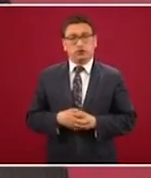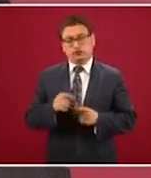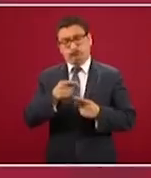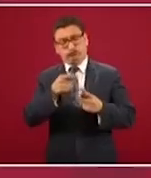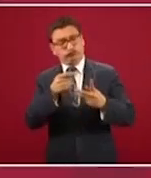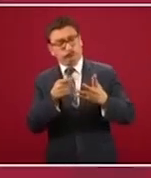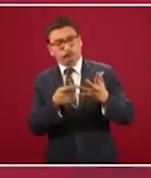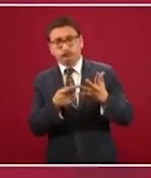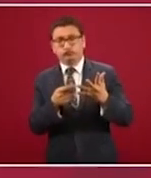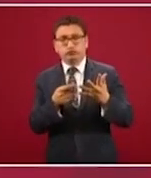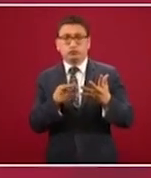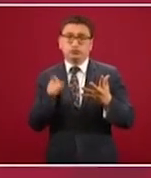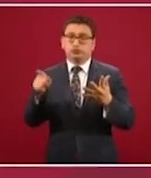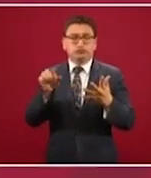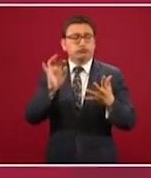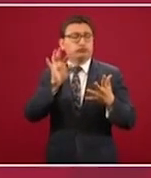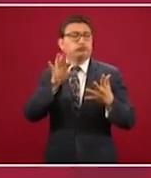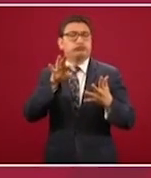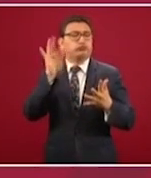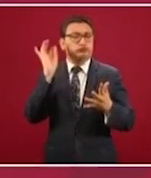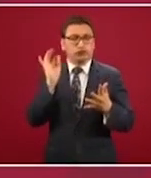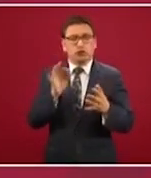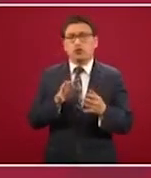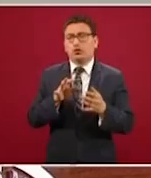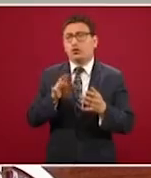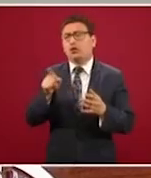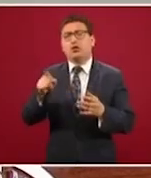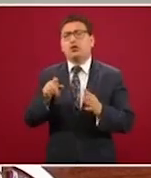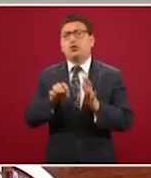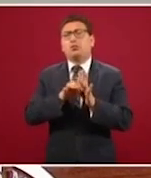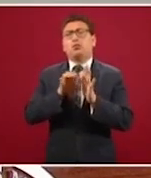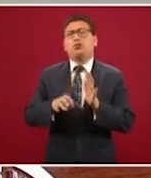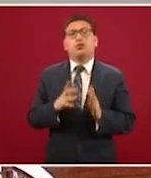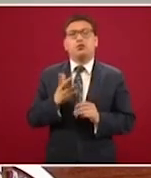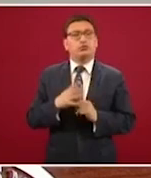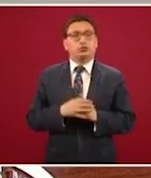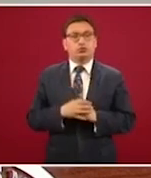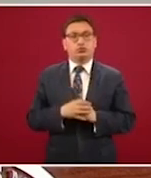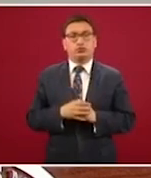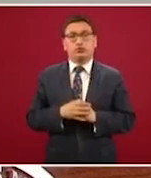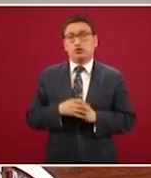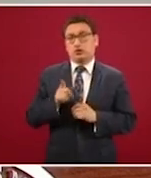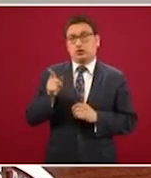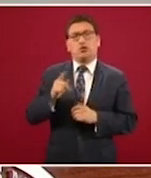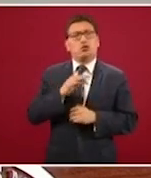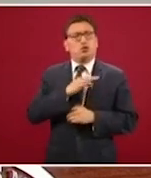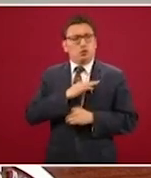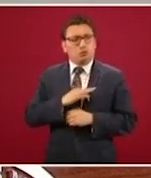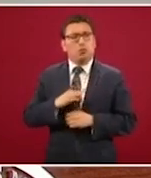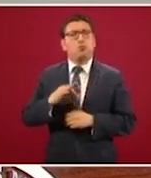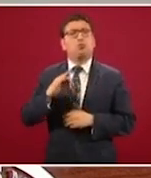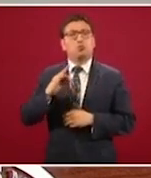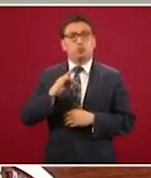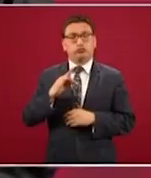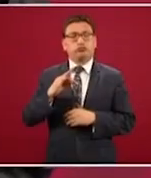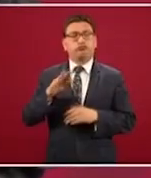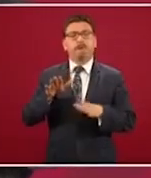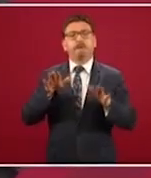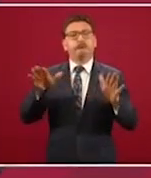opciones como la de contar con una línea aérea.